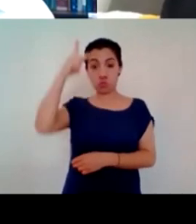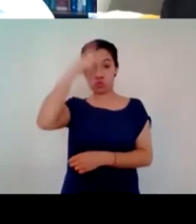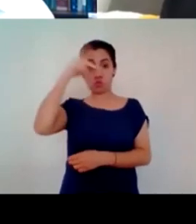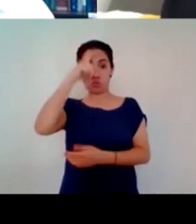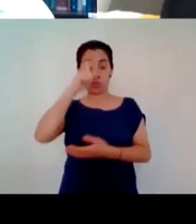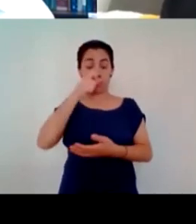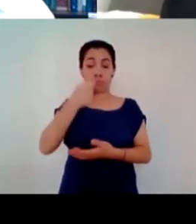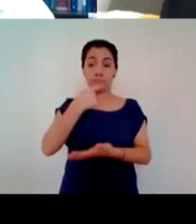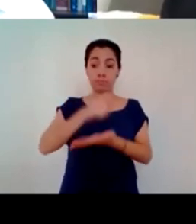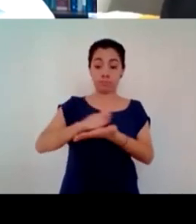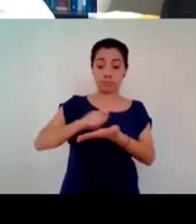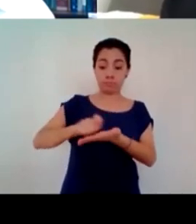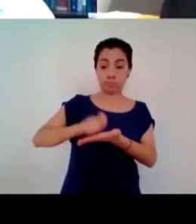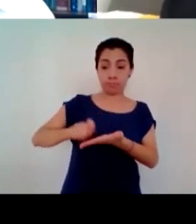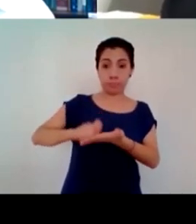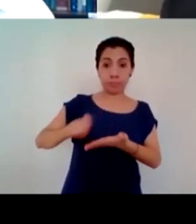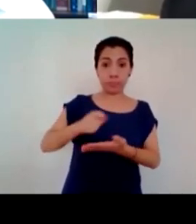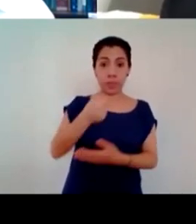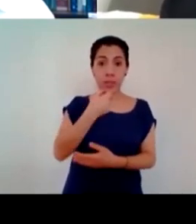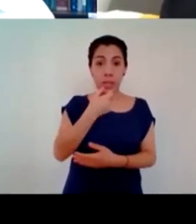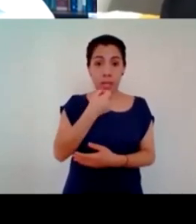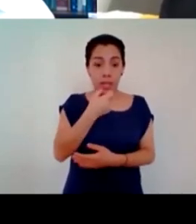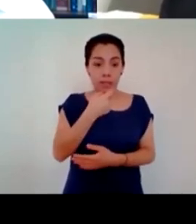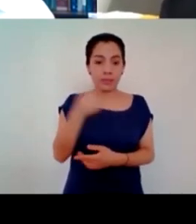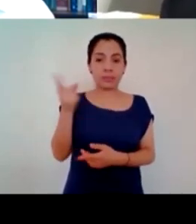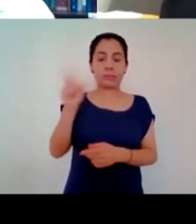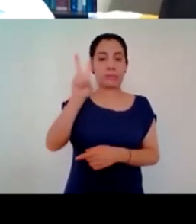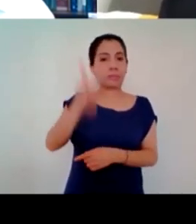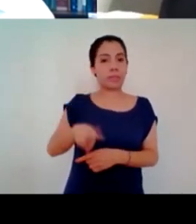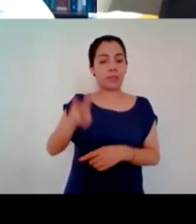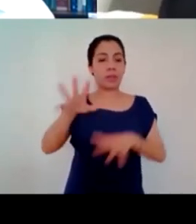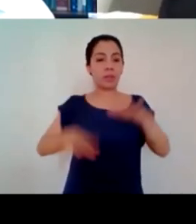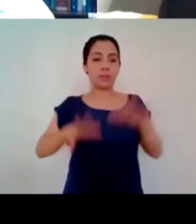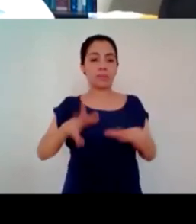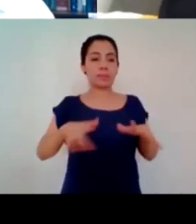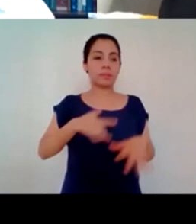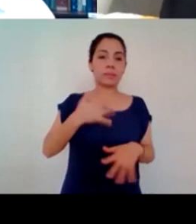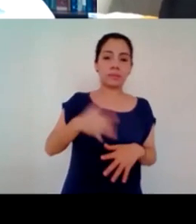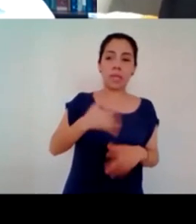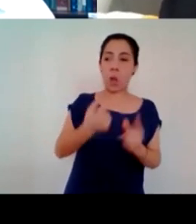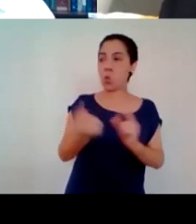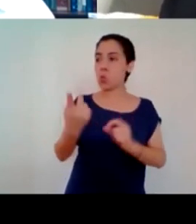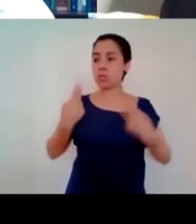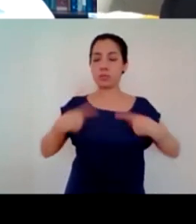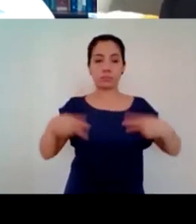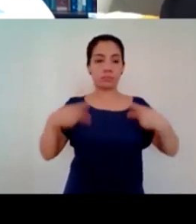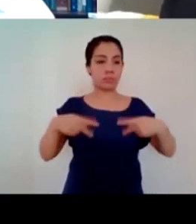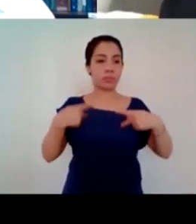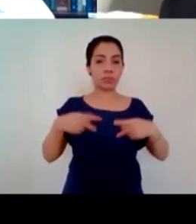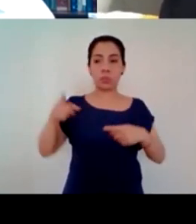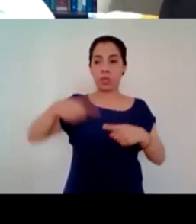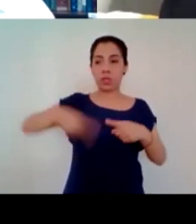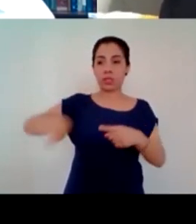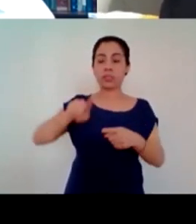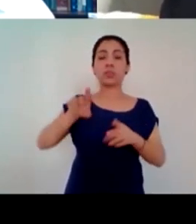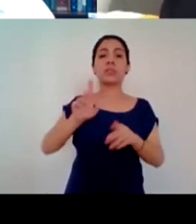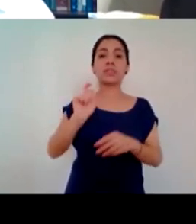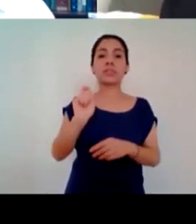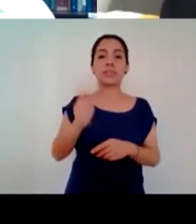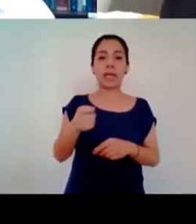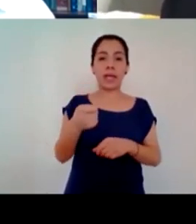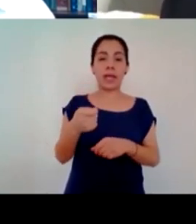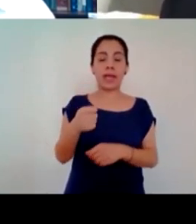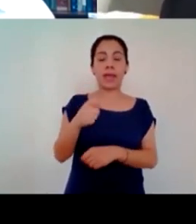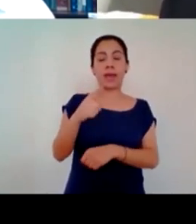a la necesidad de la población cuando tenemos que atender a personas que han desarrollado a lo que le llamamos el trastorno sociopático